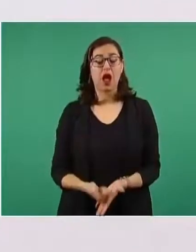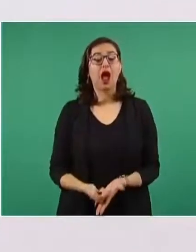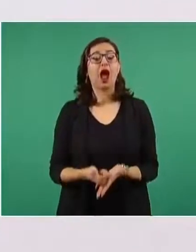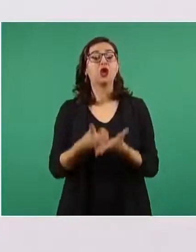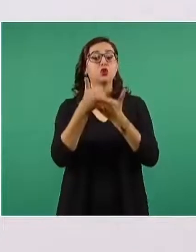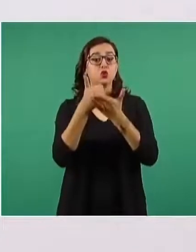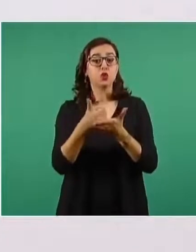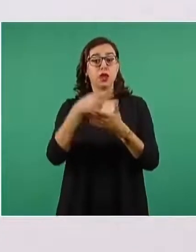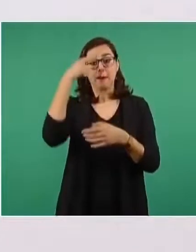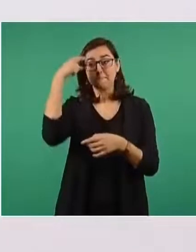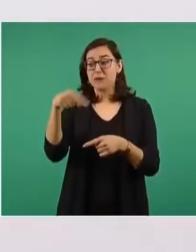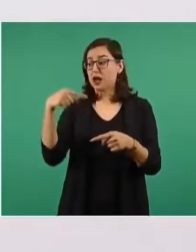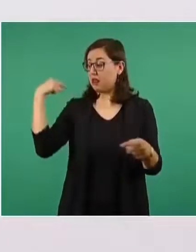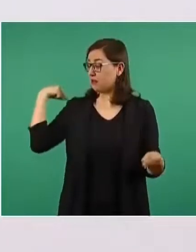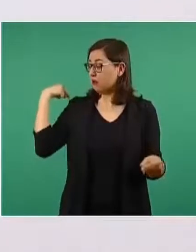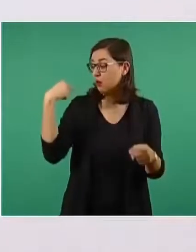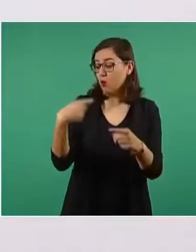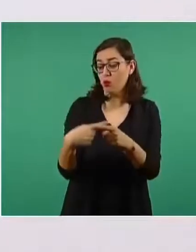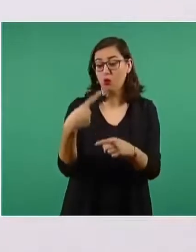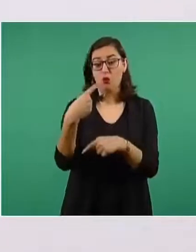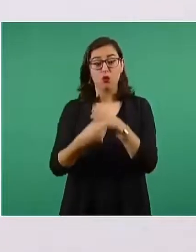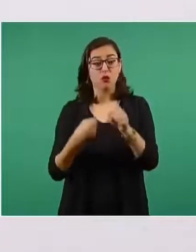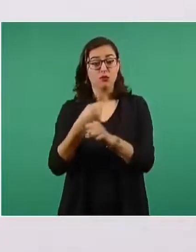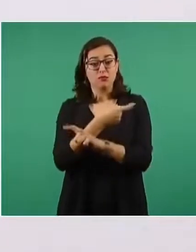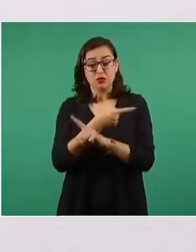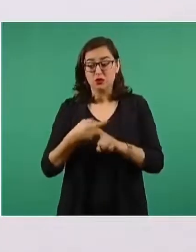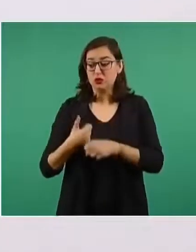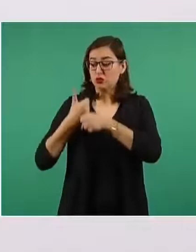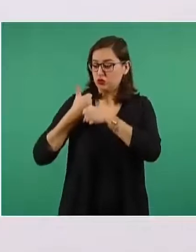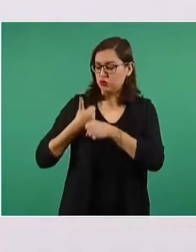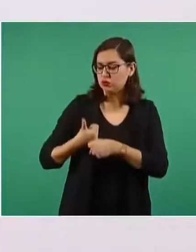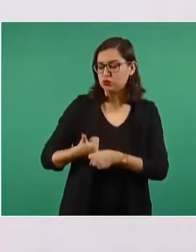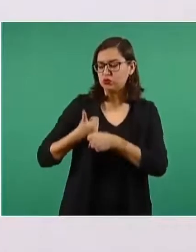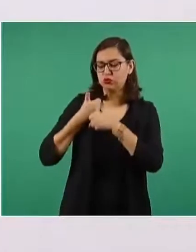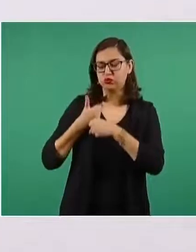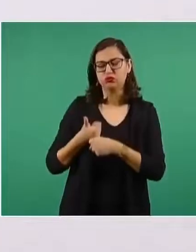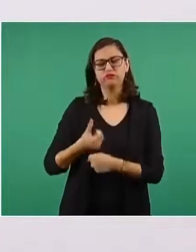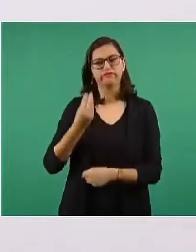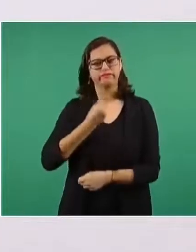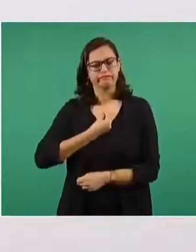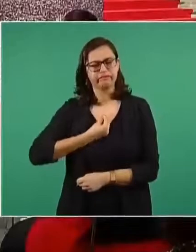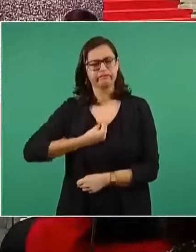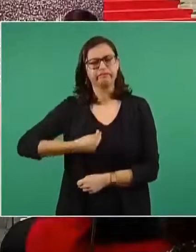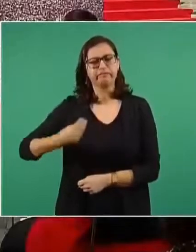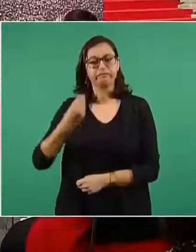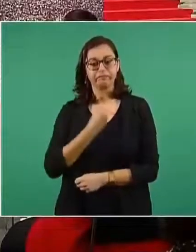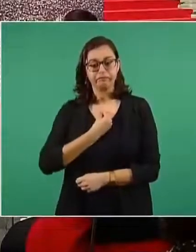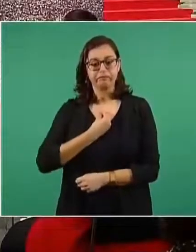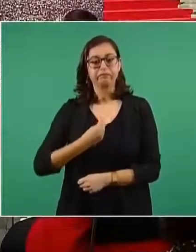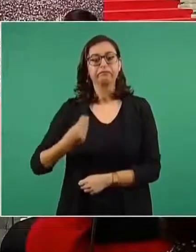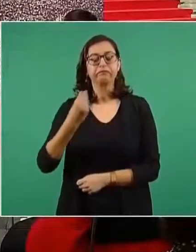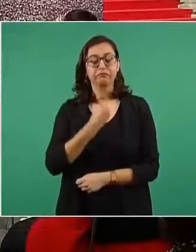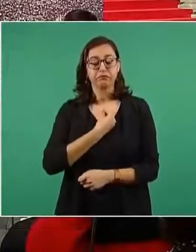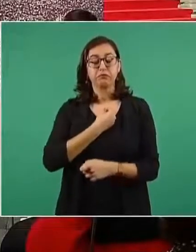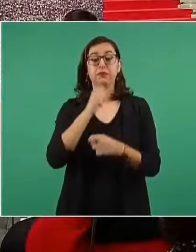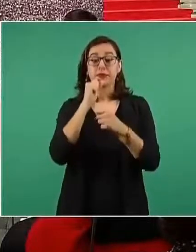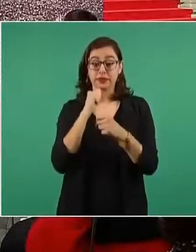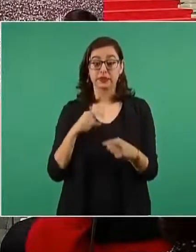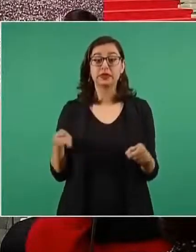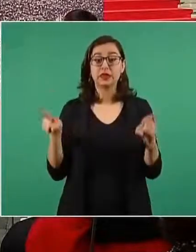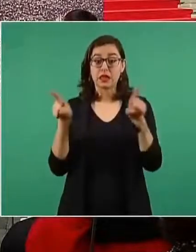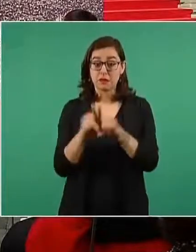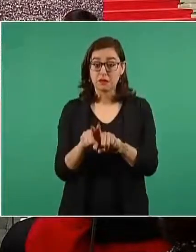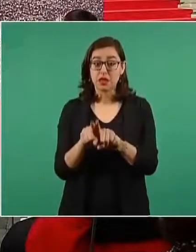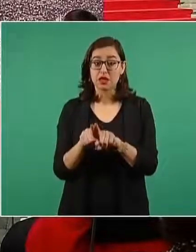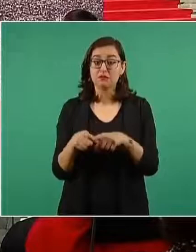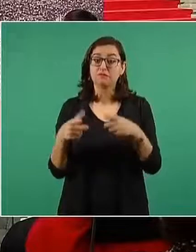burlaban. Y así la fueron llevando por siglos los mexicanos. En esta ocasión, al iniciarse el siglo XXI,